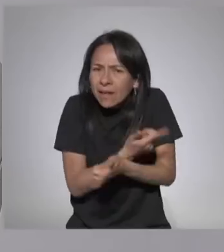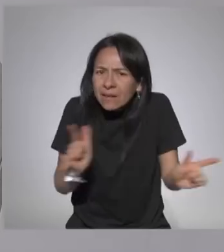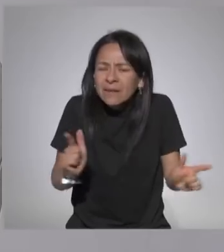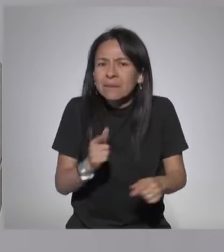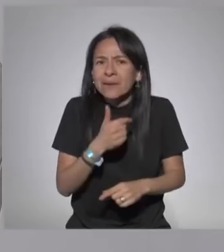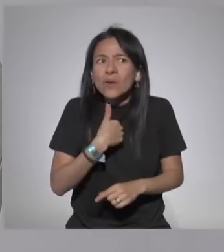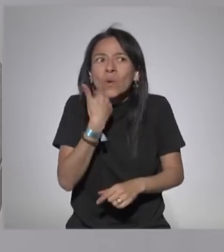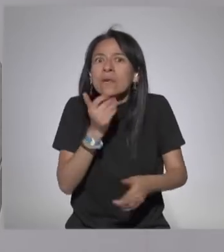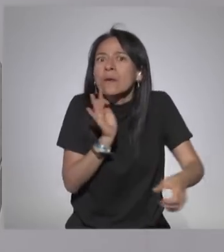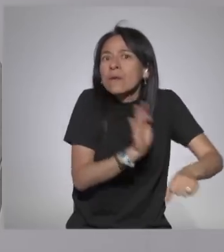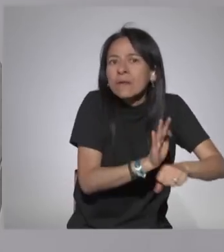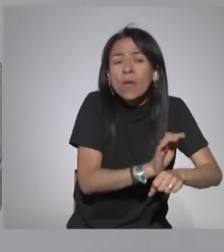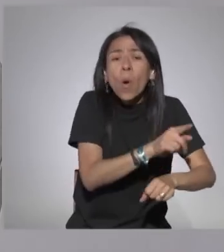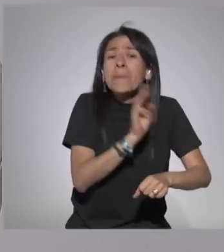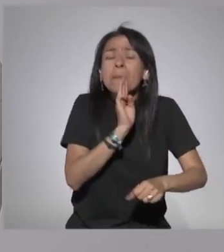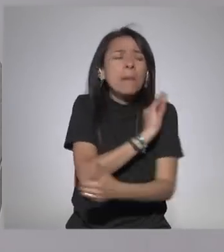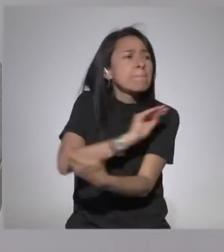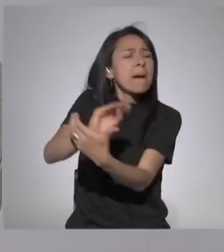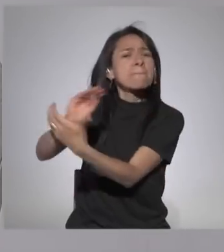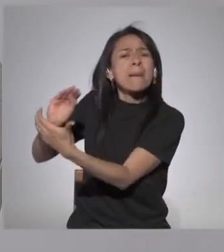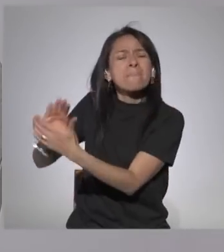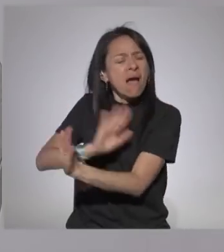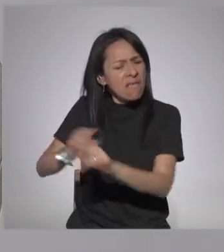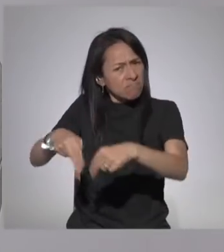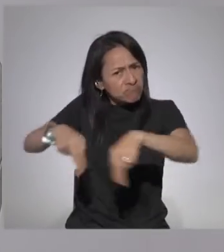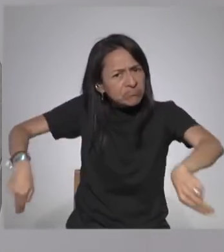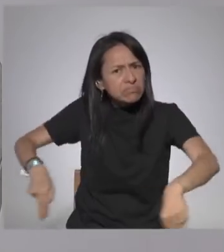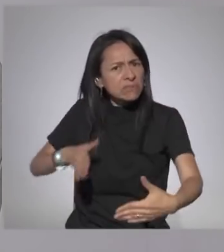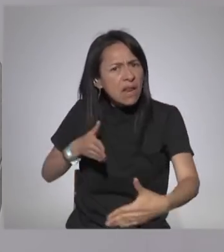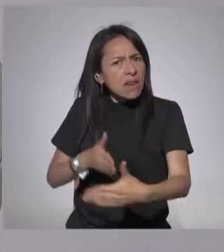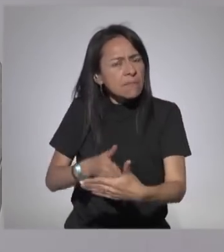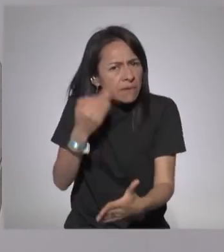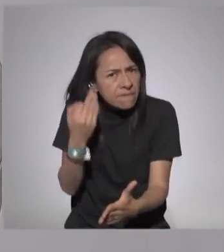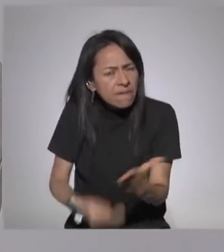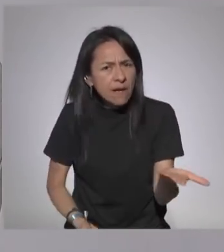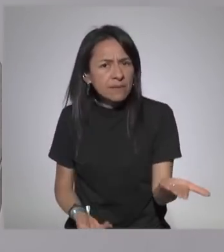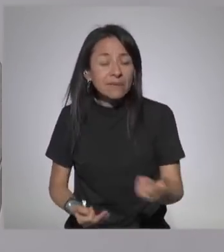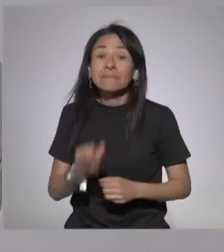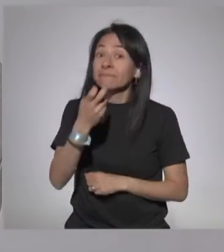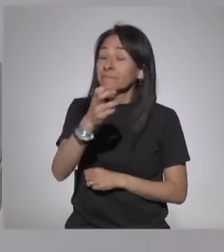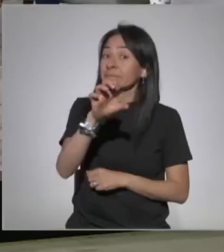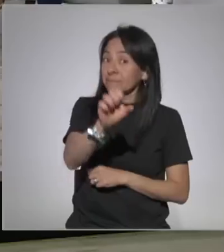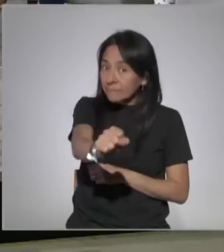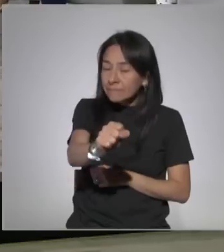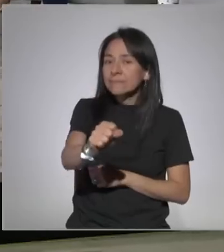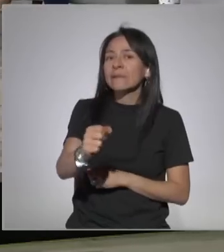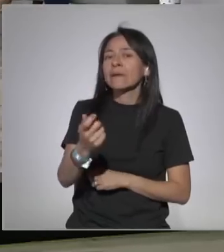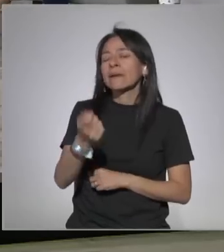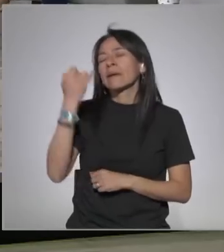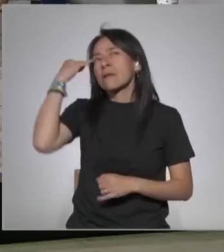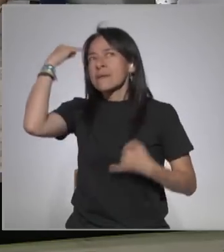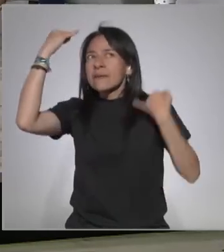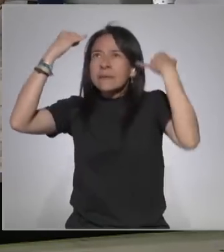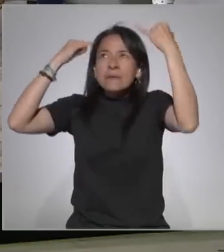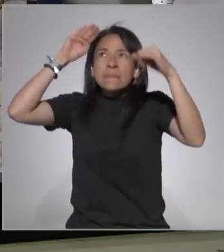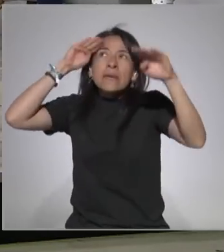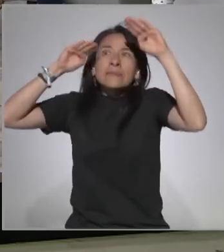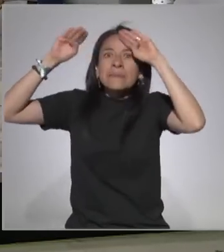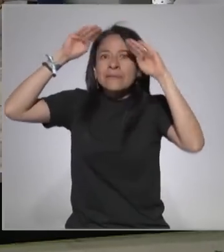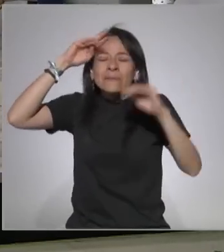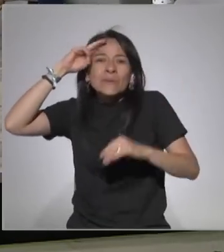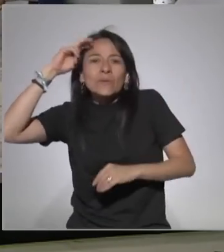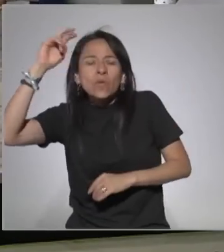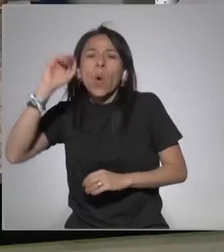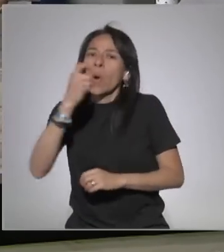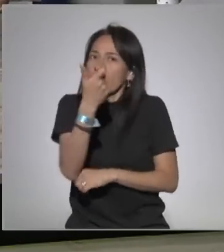escuche y ponga límites. Me parece que aquí hay temas importantes, tocar como la idealización, el tema de la economía, cómo se vive